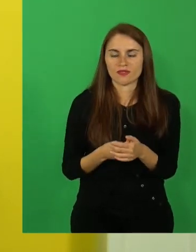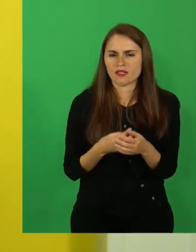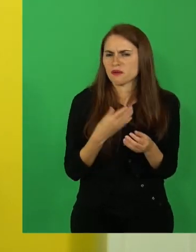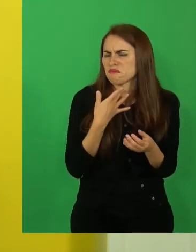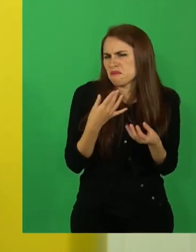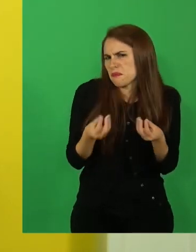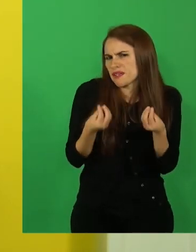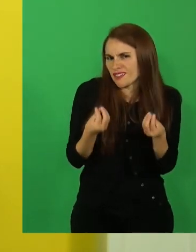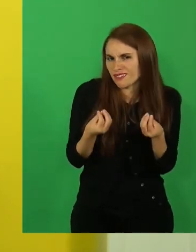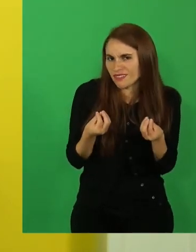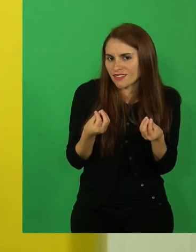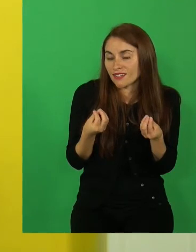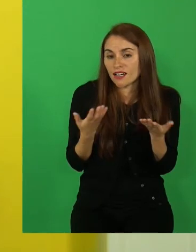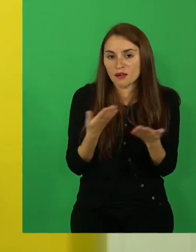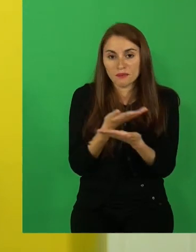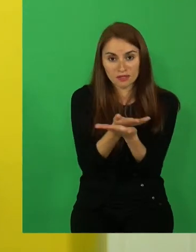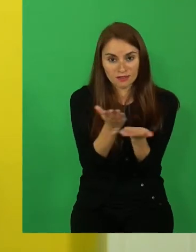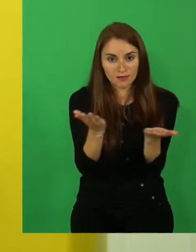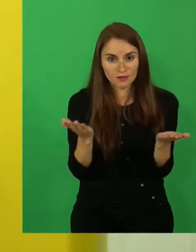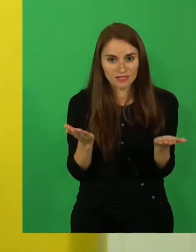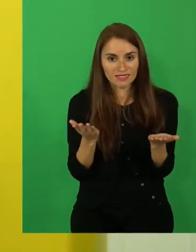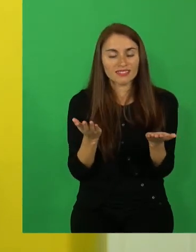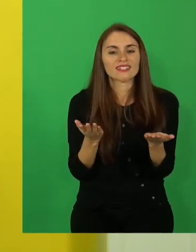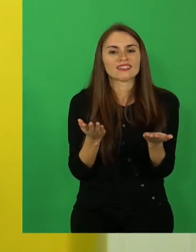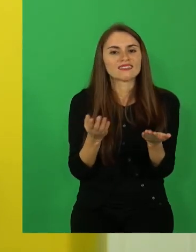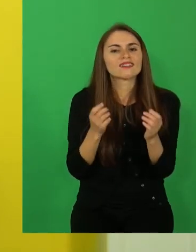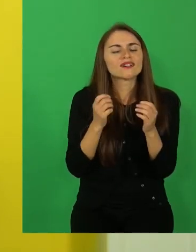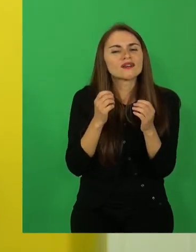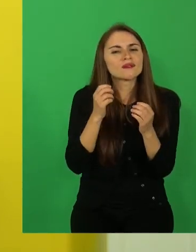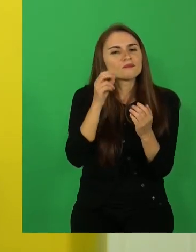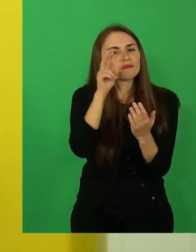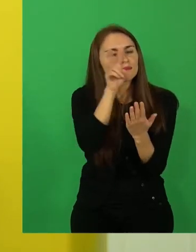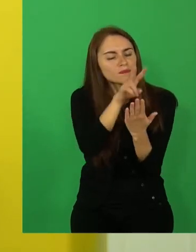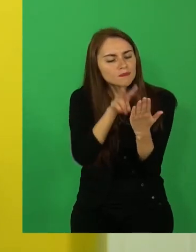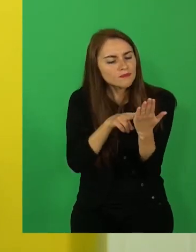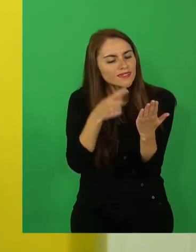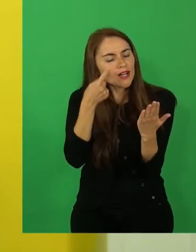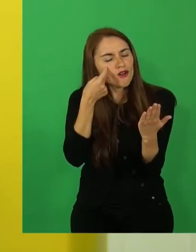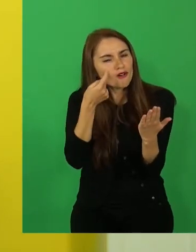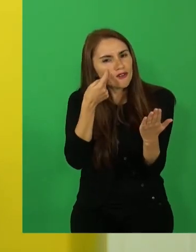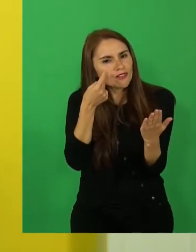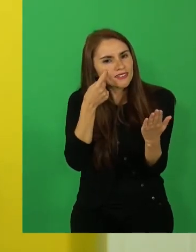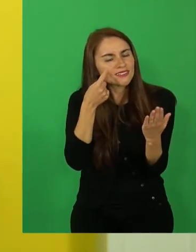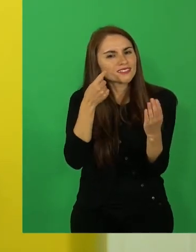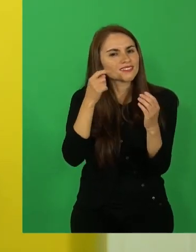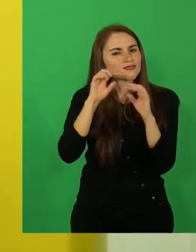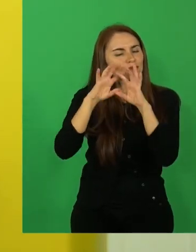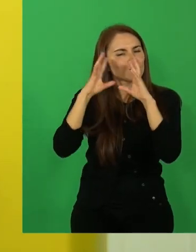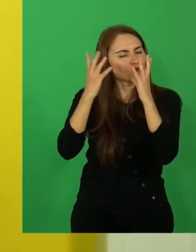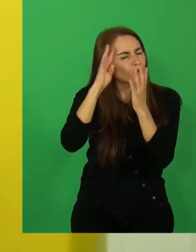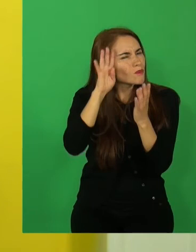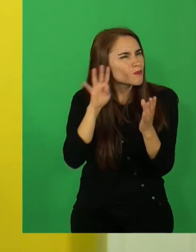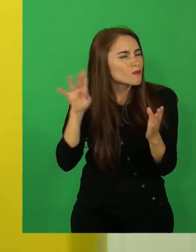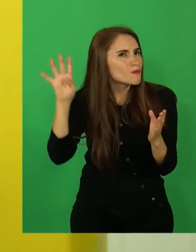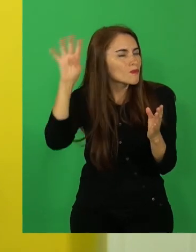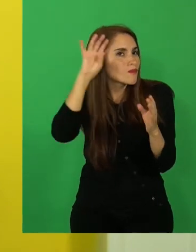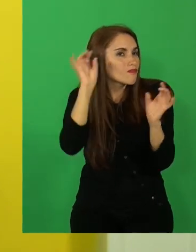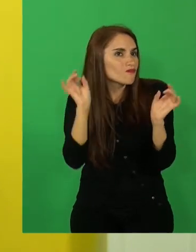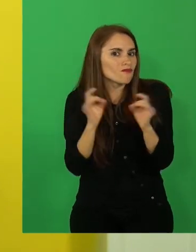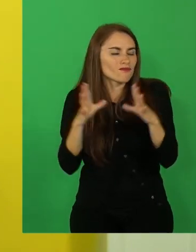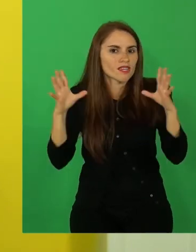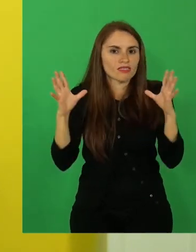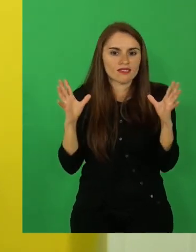qué? Para que puedan conocer estos mundos fantásticos, estos